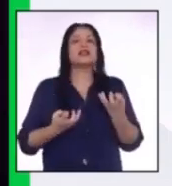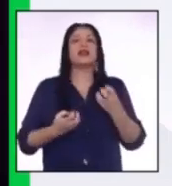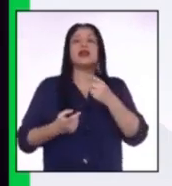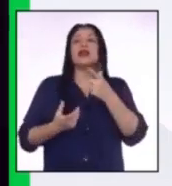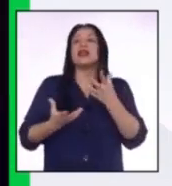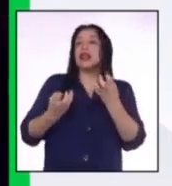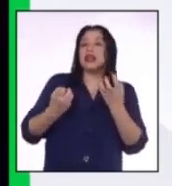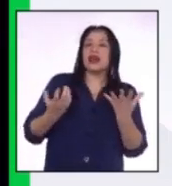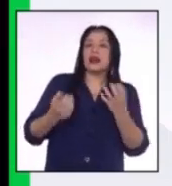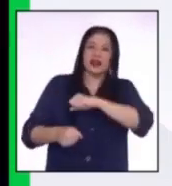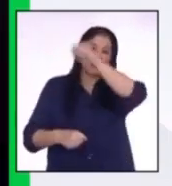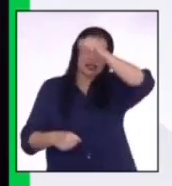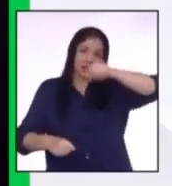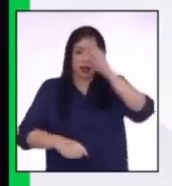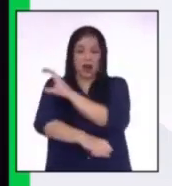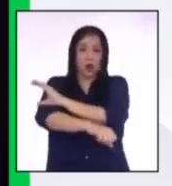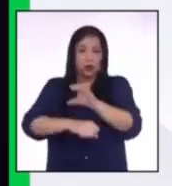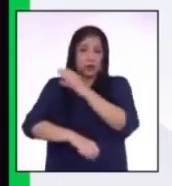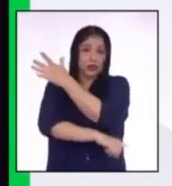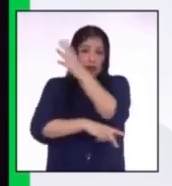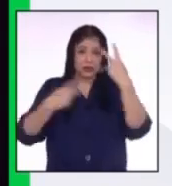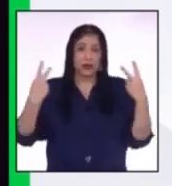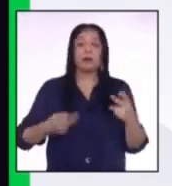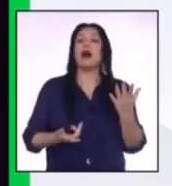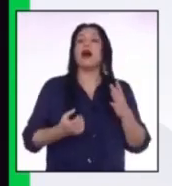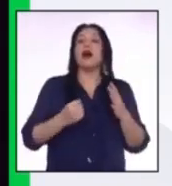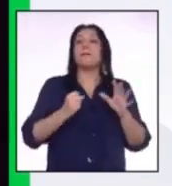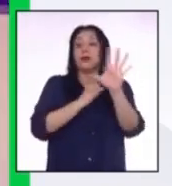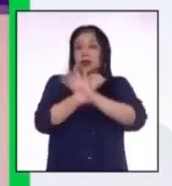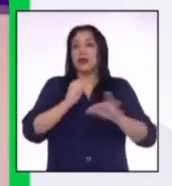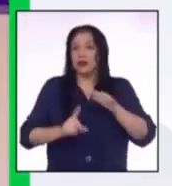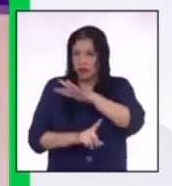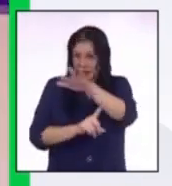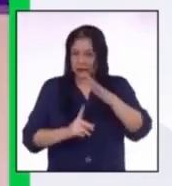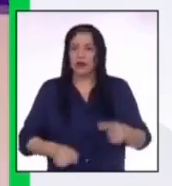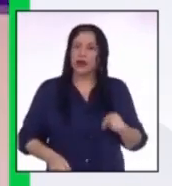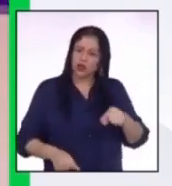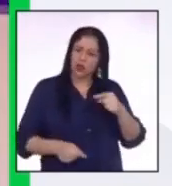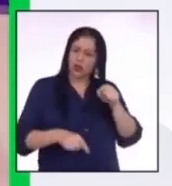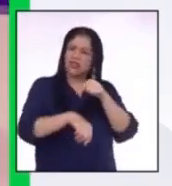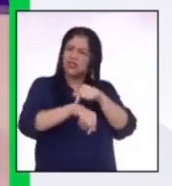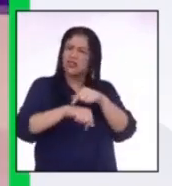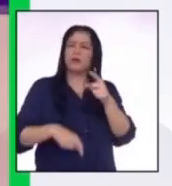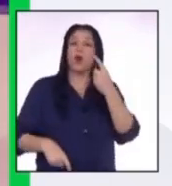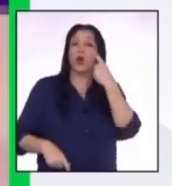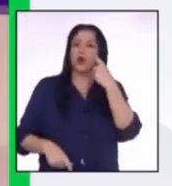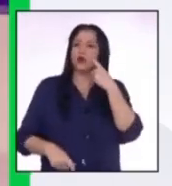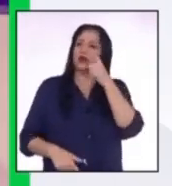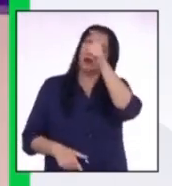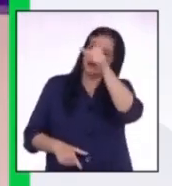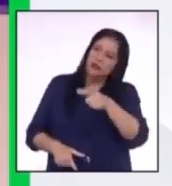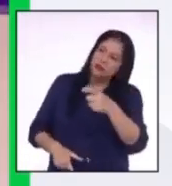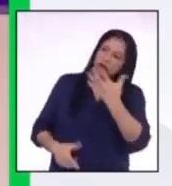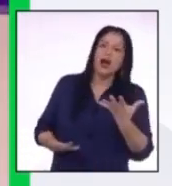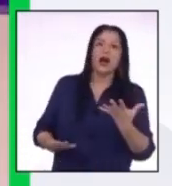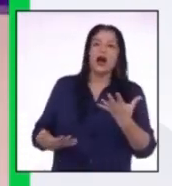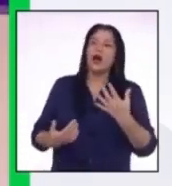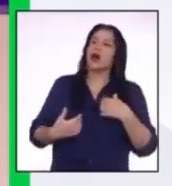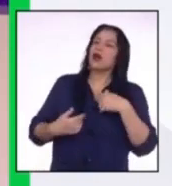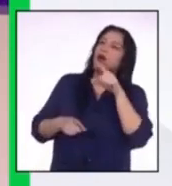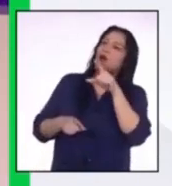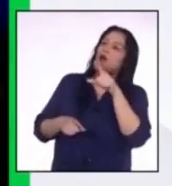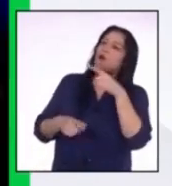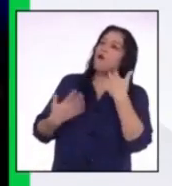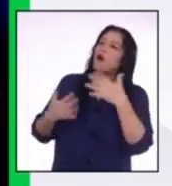en la costa en la sierra en hacerlo al perú en estos tiempos conocí a una persona que me inspiró mucho él es víctor zambrano